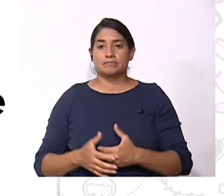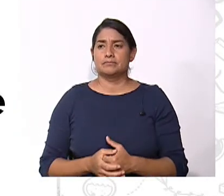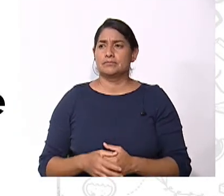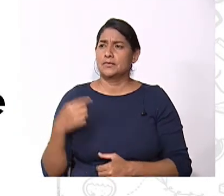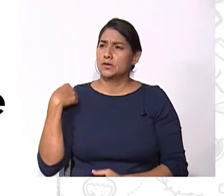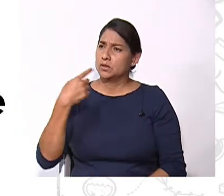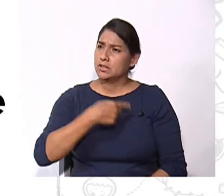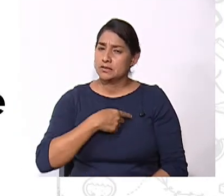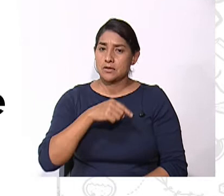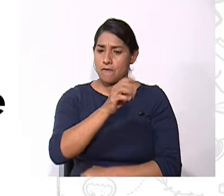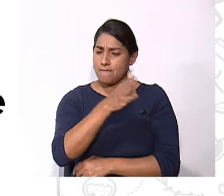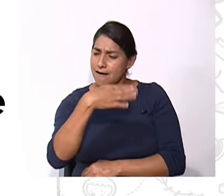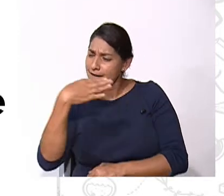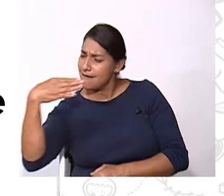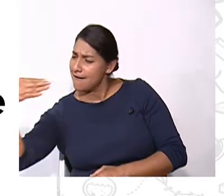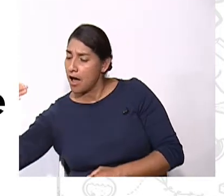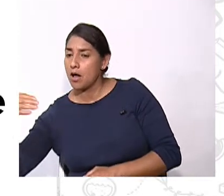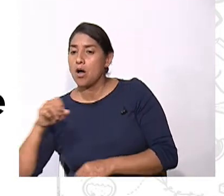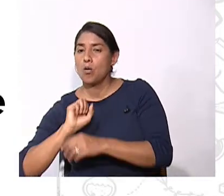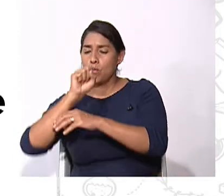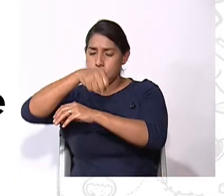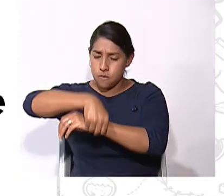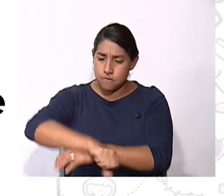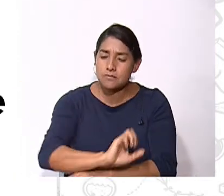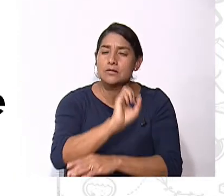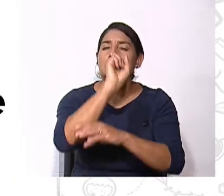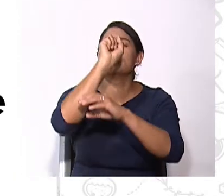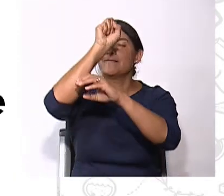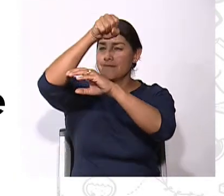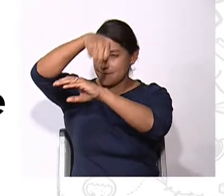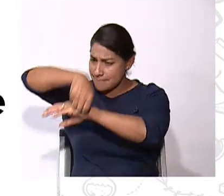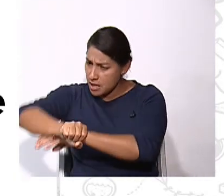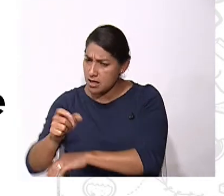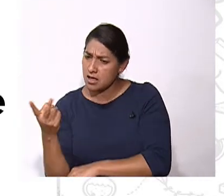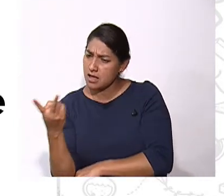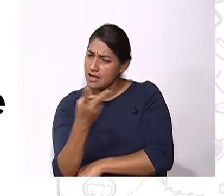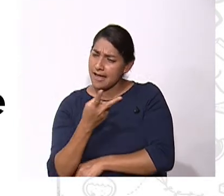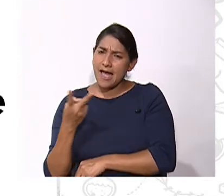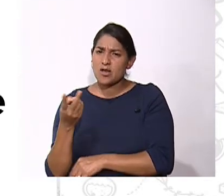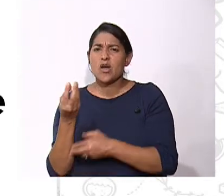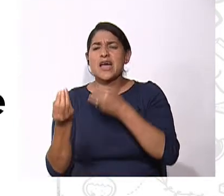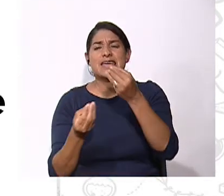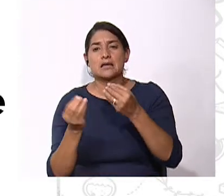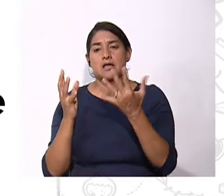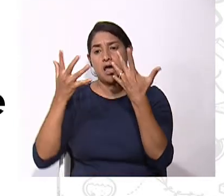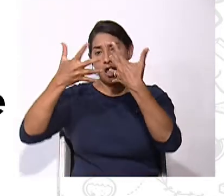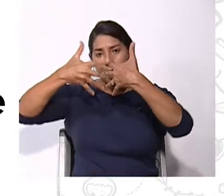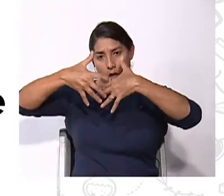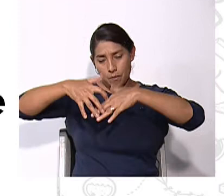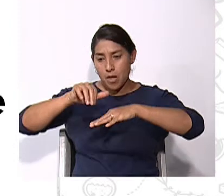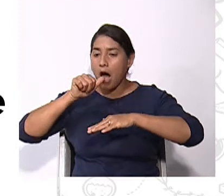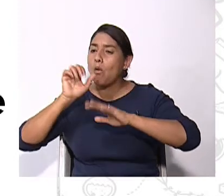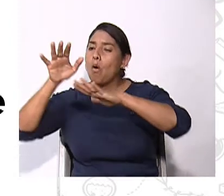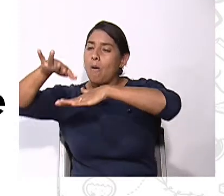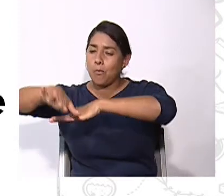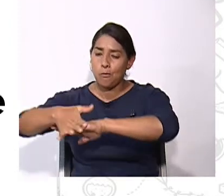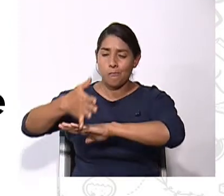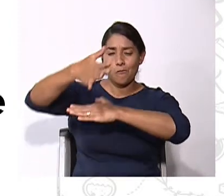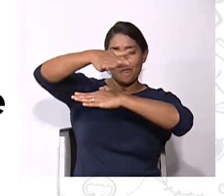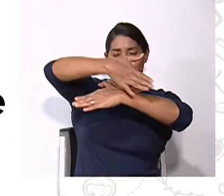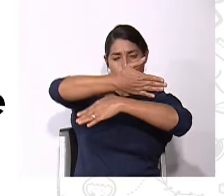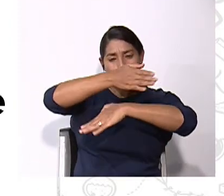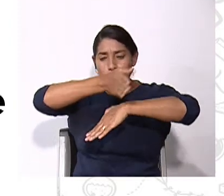Los delfines y las ballenas, sin embargo, se han adaptado a la vida acuática y